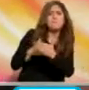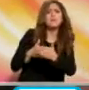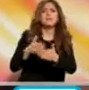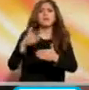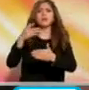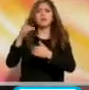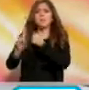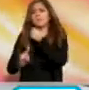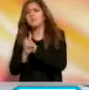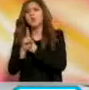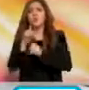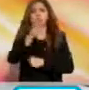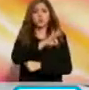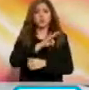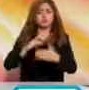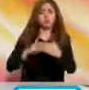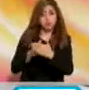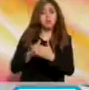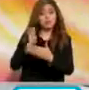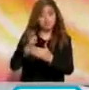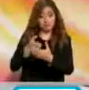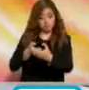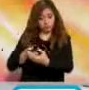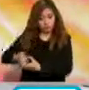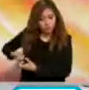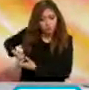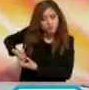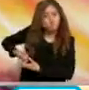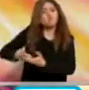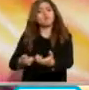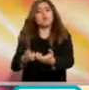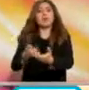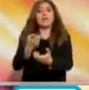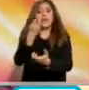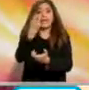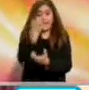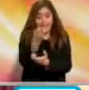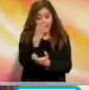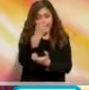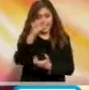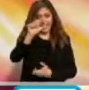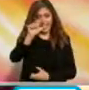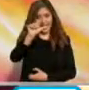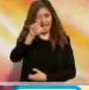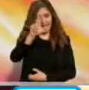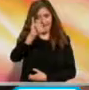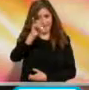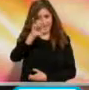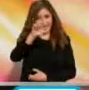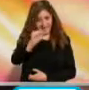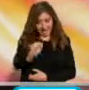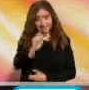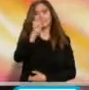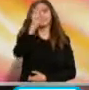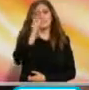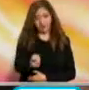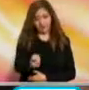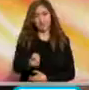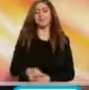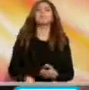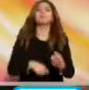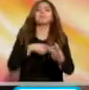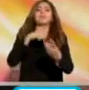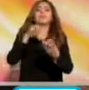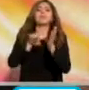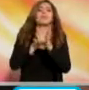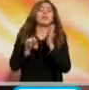una muy para buena mí. herramienta, ¿no? Claro. Eso es lo que simboliza, ese simbolito de Aries, eso y Ok. más simboliza. Sí. Ok. Por ejemplo,